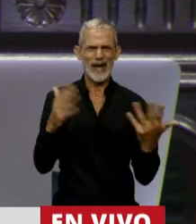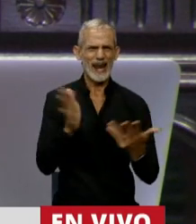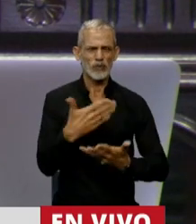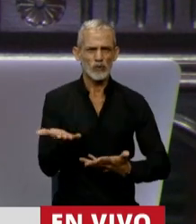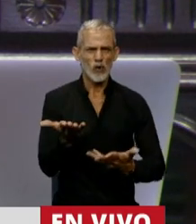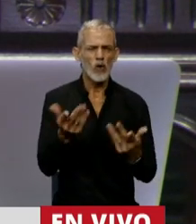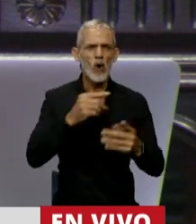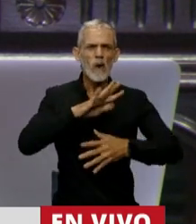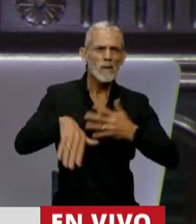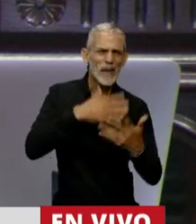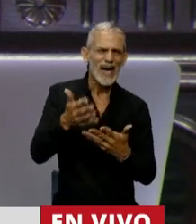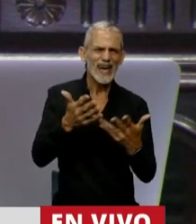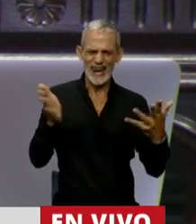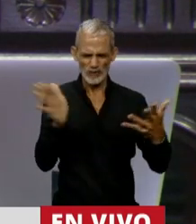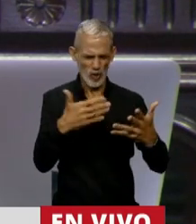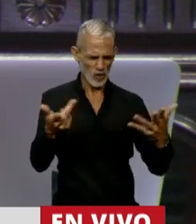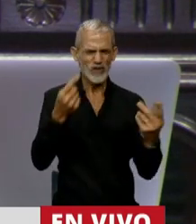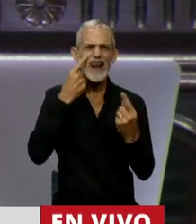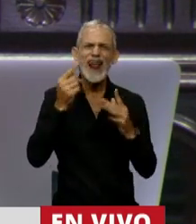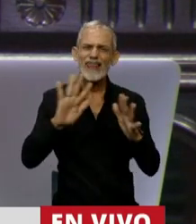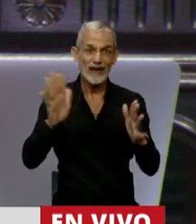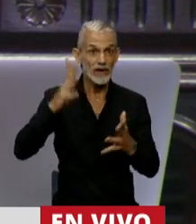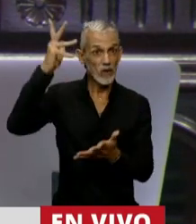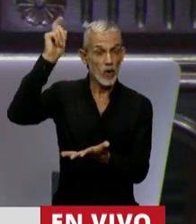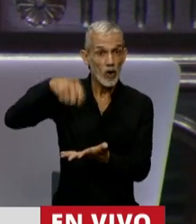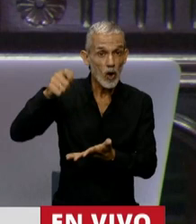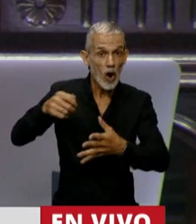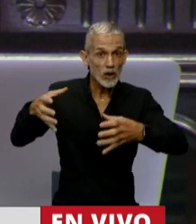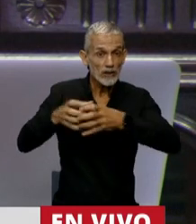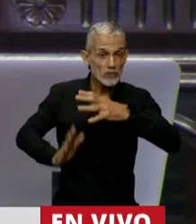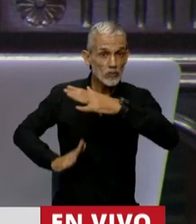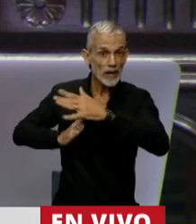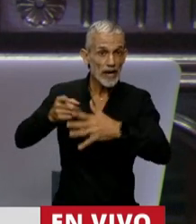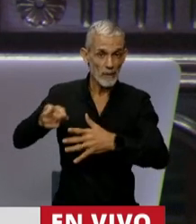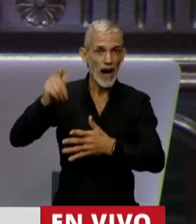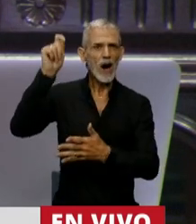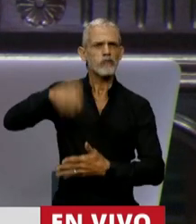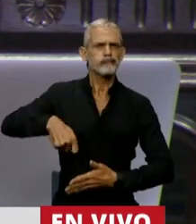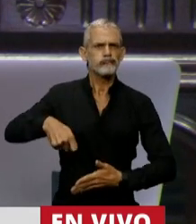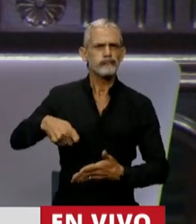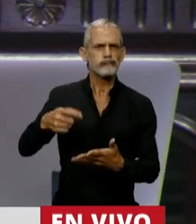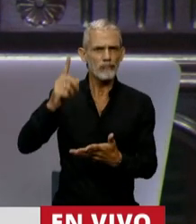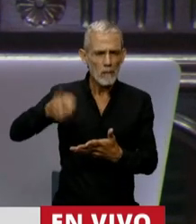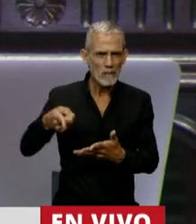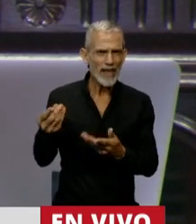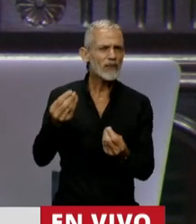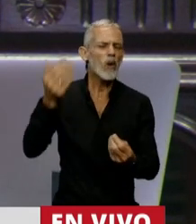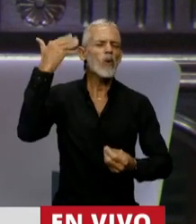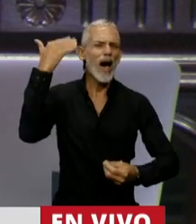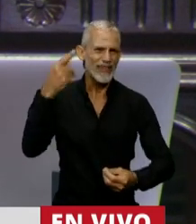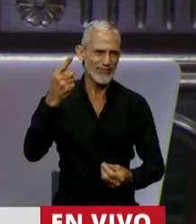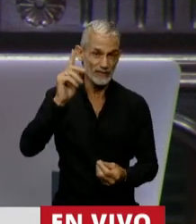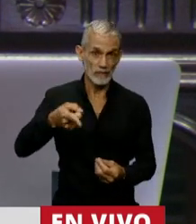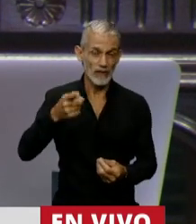una discusión que mezcla peras con manzanas. El fallo de la Corte Suprema, que le impuso en aquel